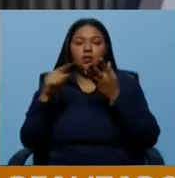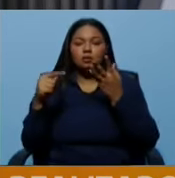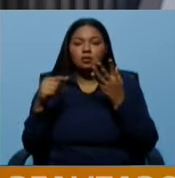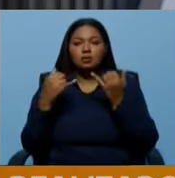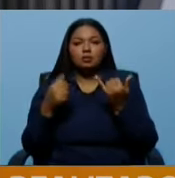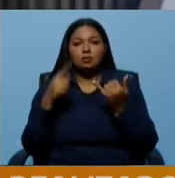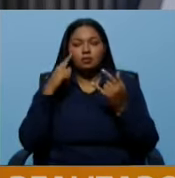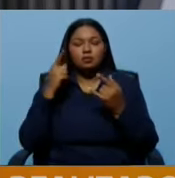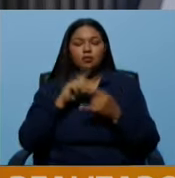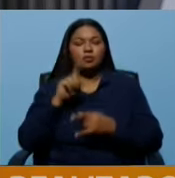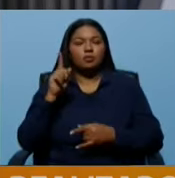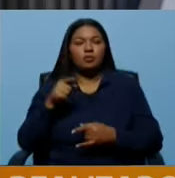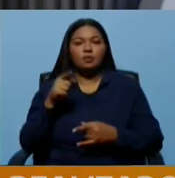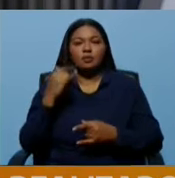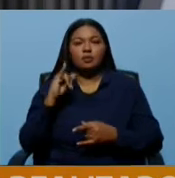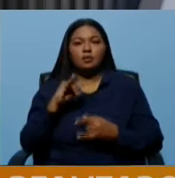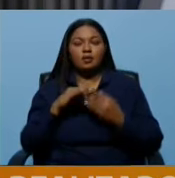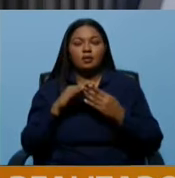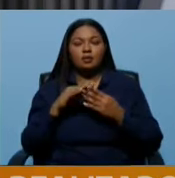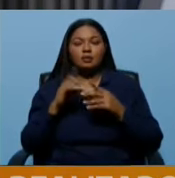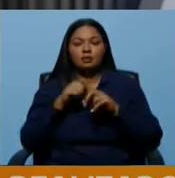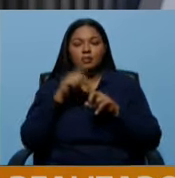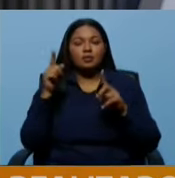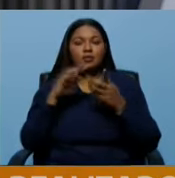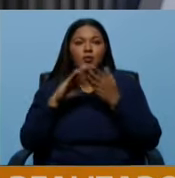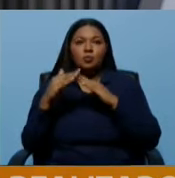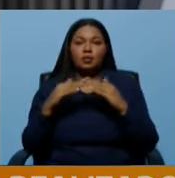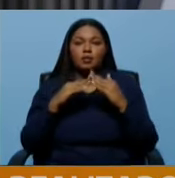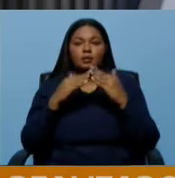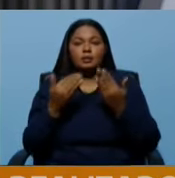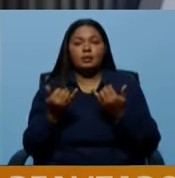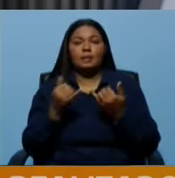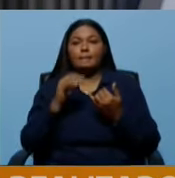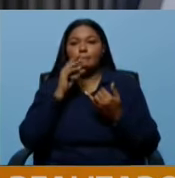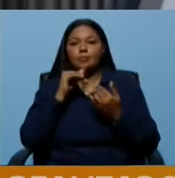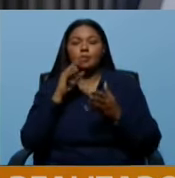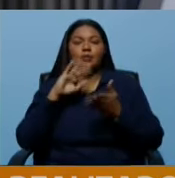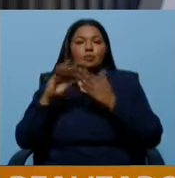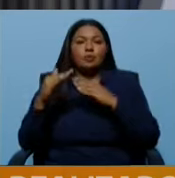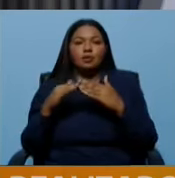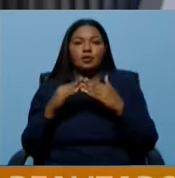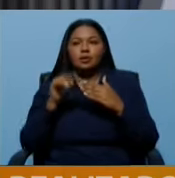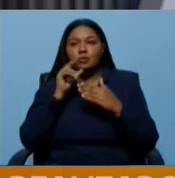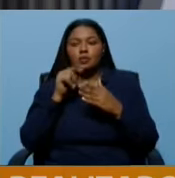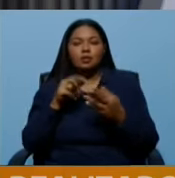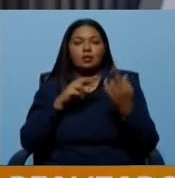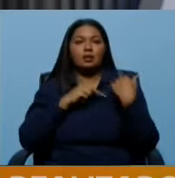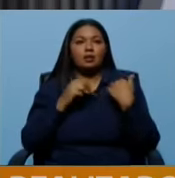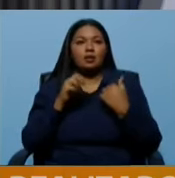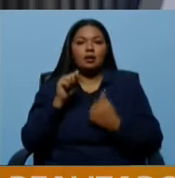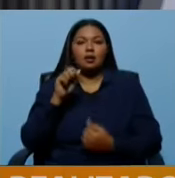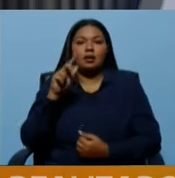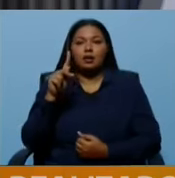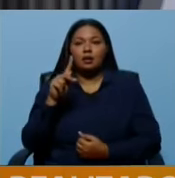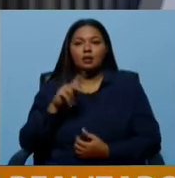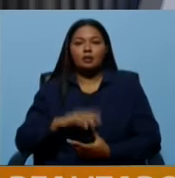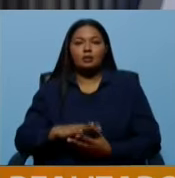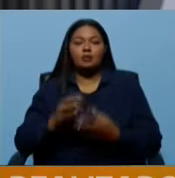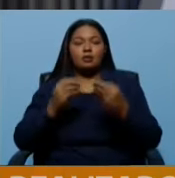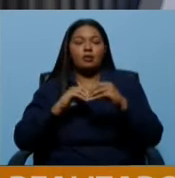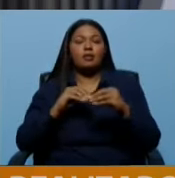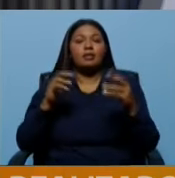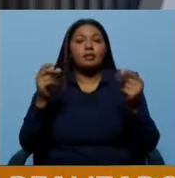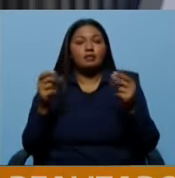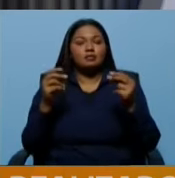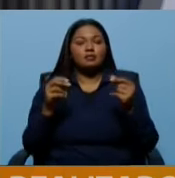debe existir ningún circuito comunal, no debe existir ninguna comuna que no tenga cargado su acá, su agenda concreta de acción en